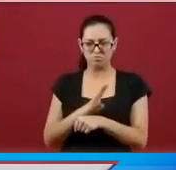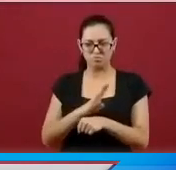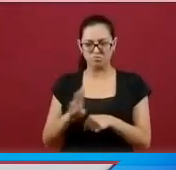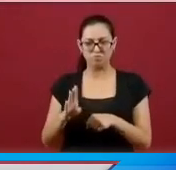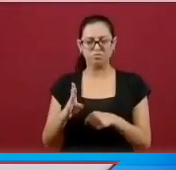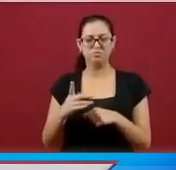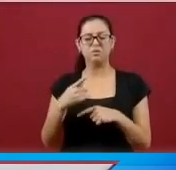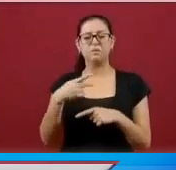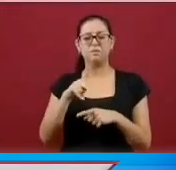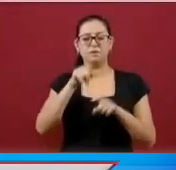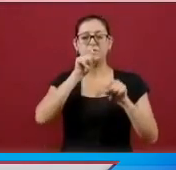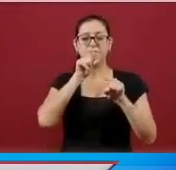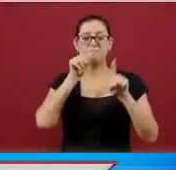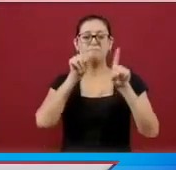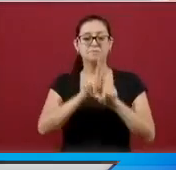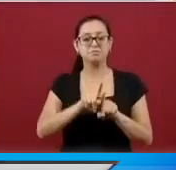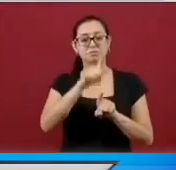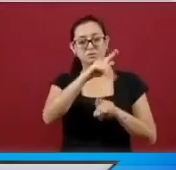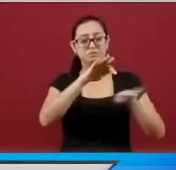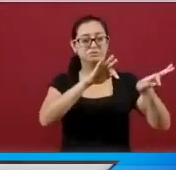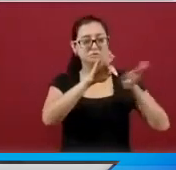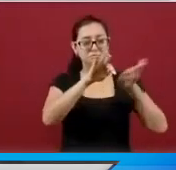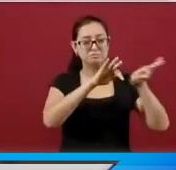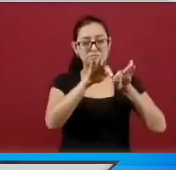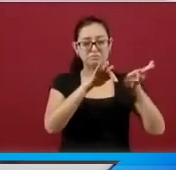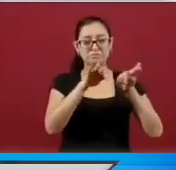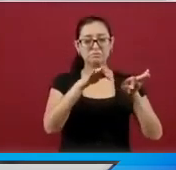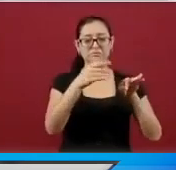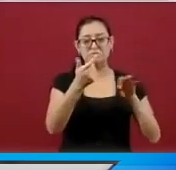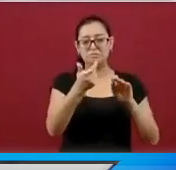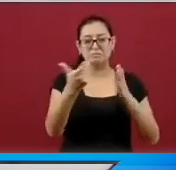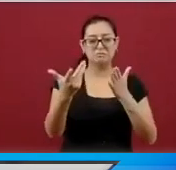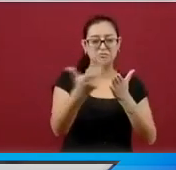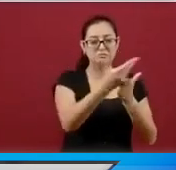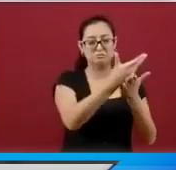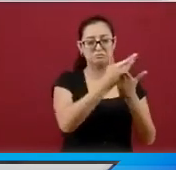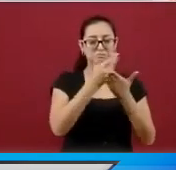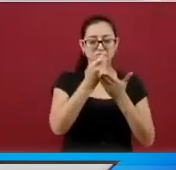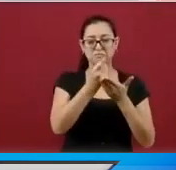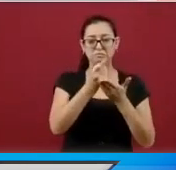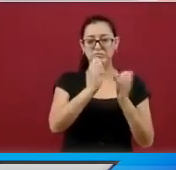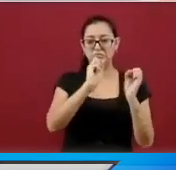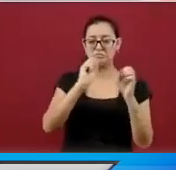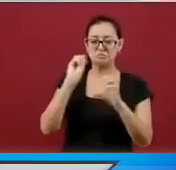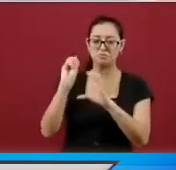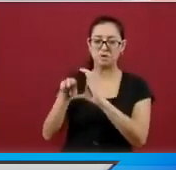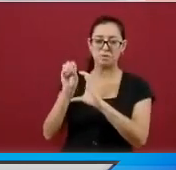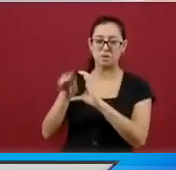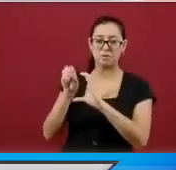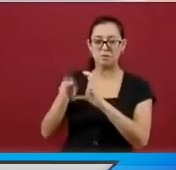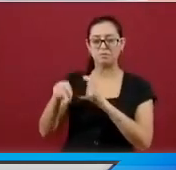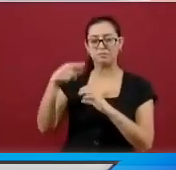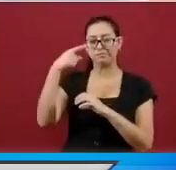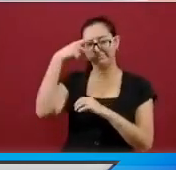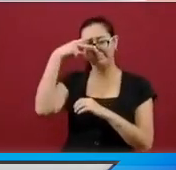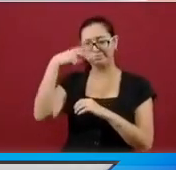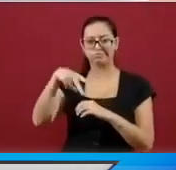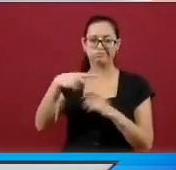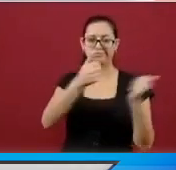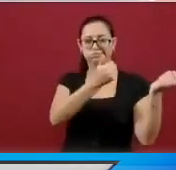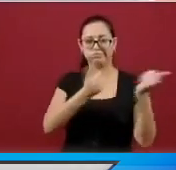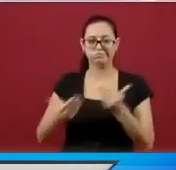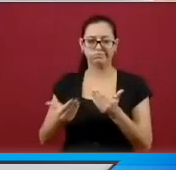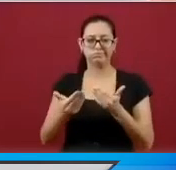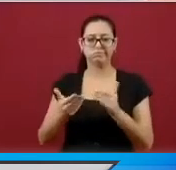y deporte, vinculación financiera de migrantes con el Gobierno de México, consulados móviles, empoderamiento